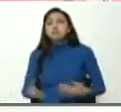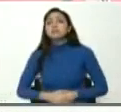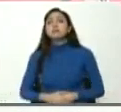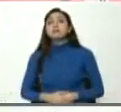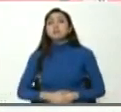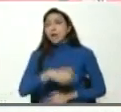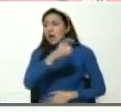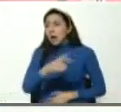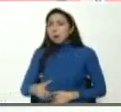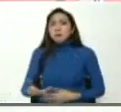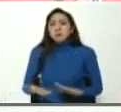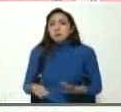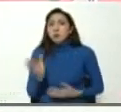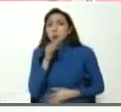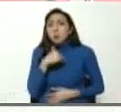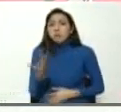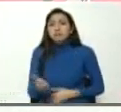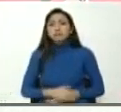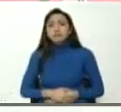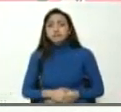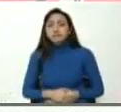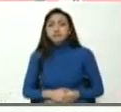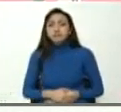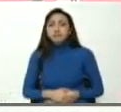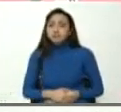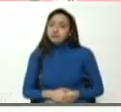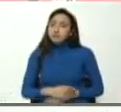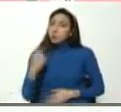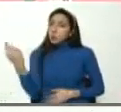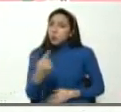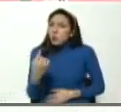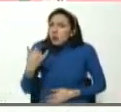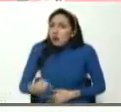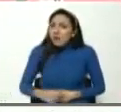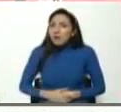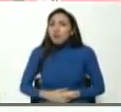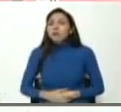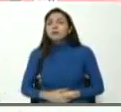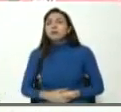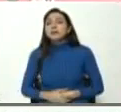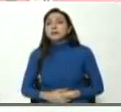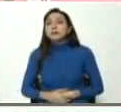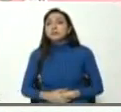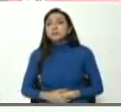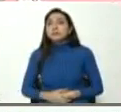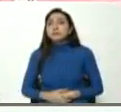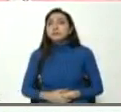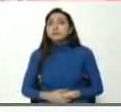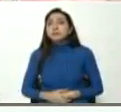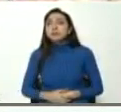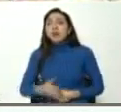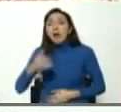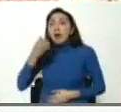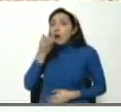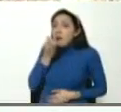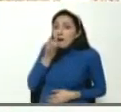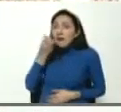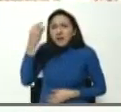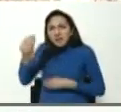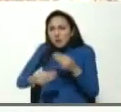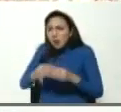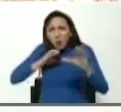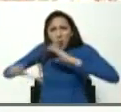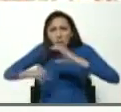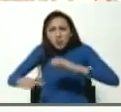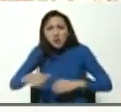la gente lo tuviera lo único que existía era el bosque oreja y así se activó y